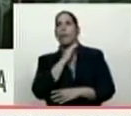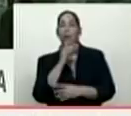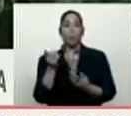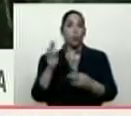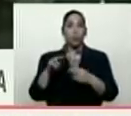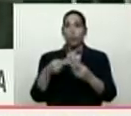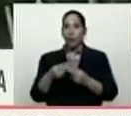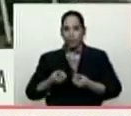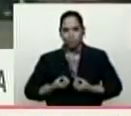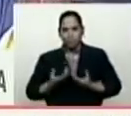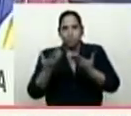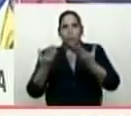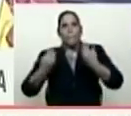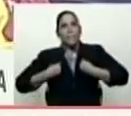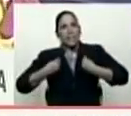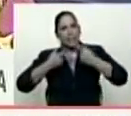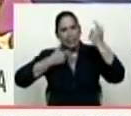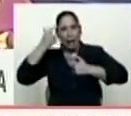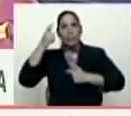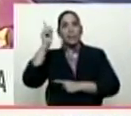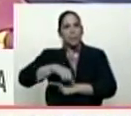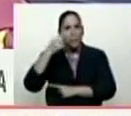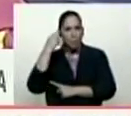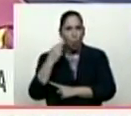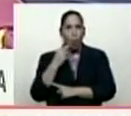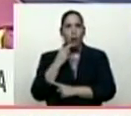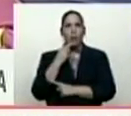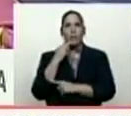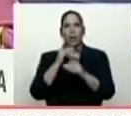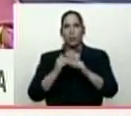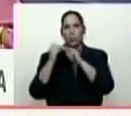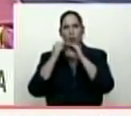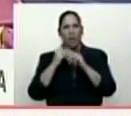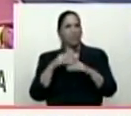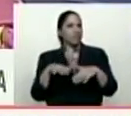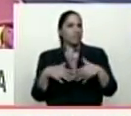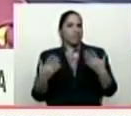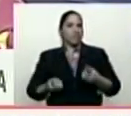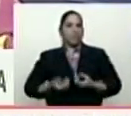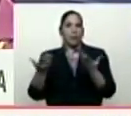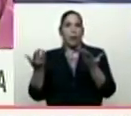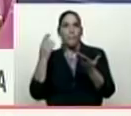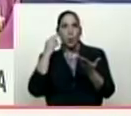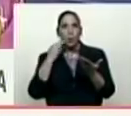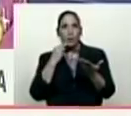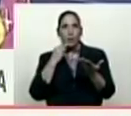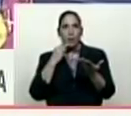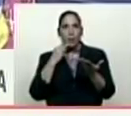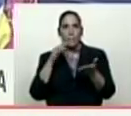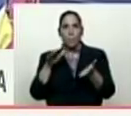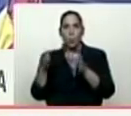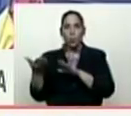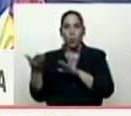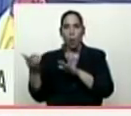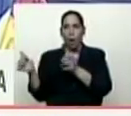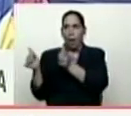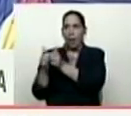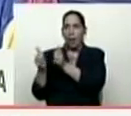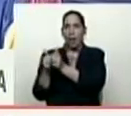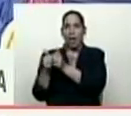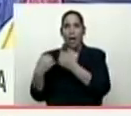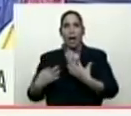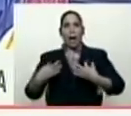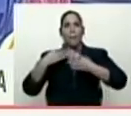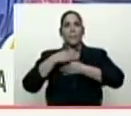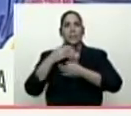Entregó su vida. Bolívar, cara, ¿qué no entregó Bolívar? Murió ahí al lado, con camisa